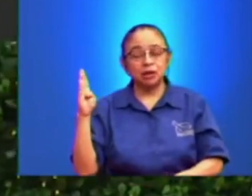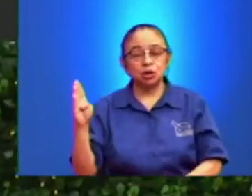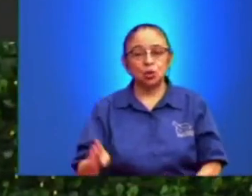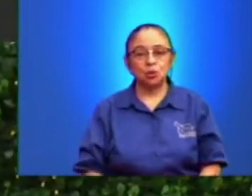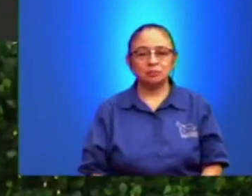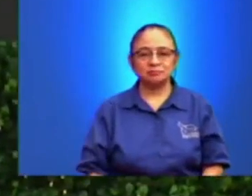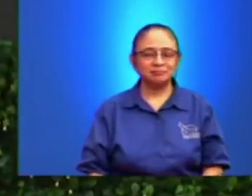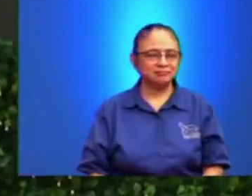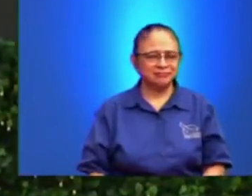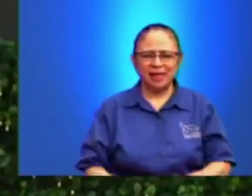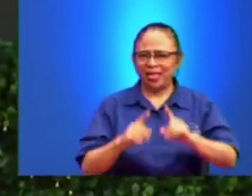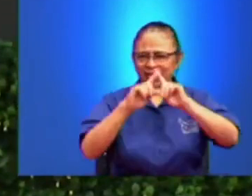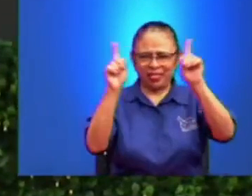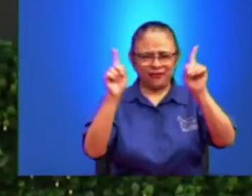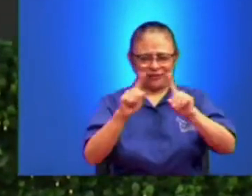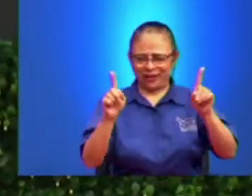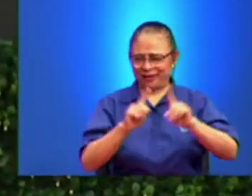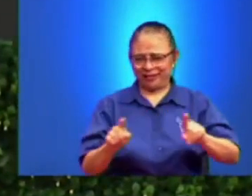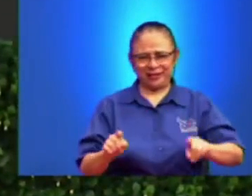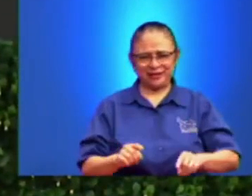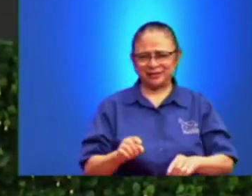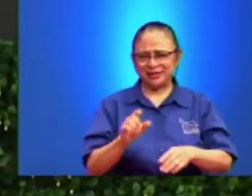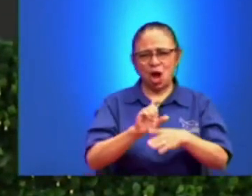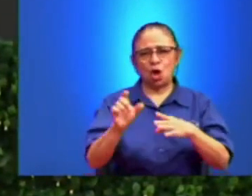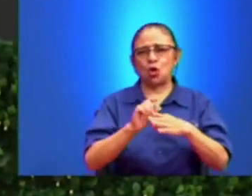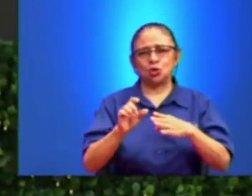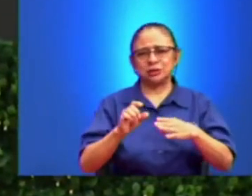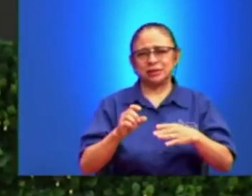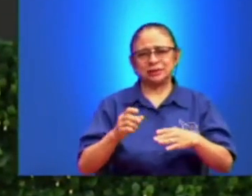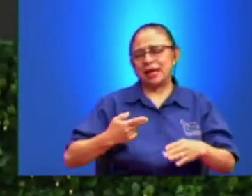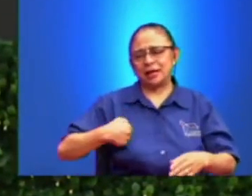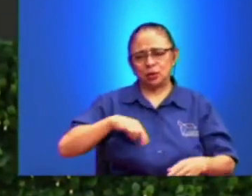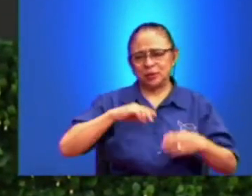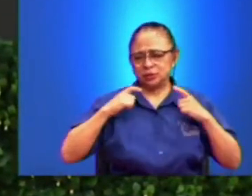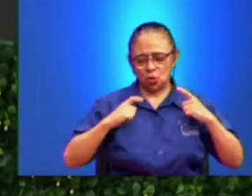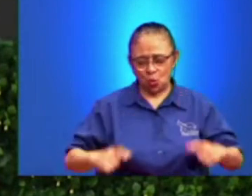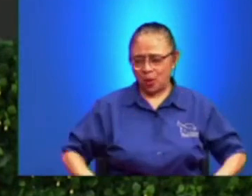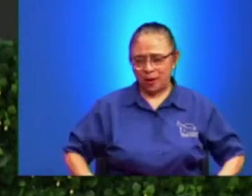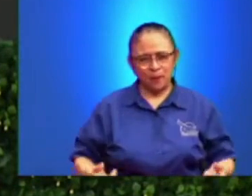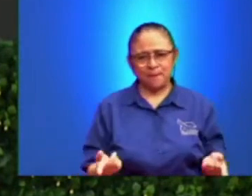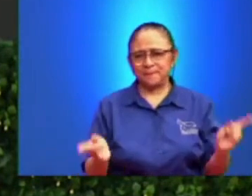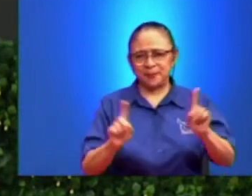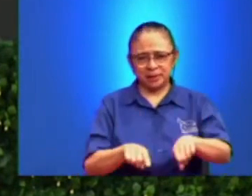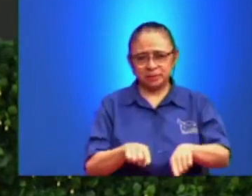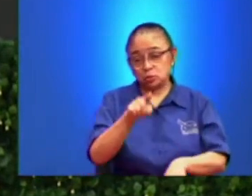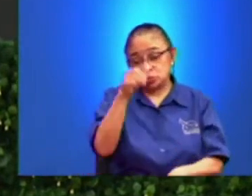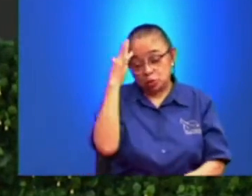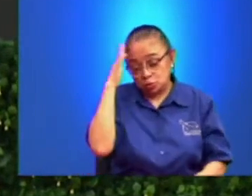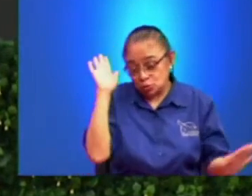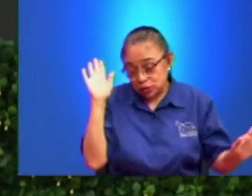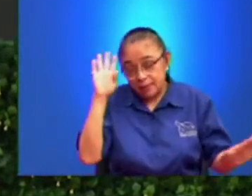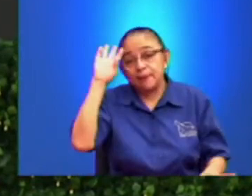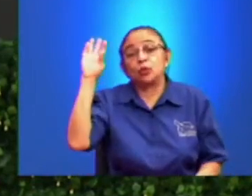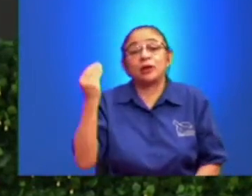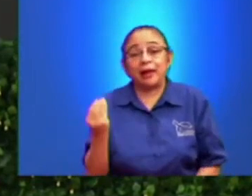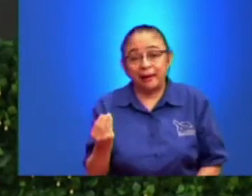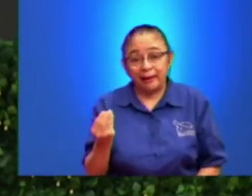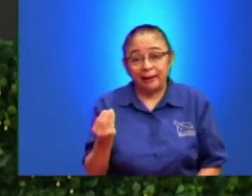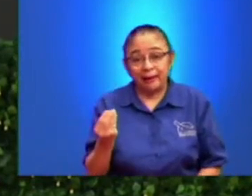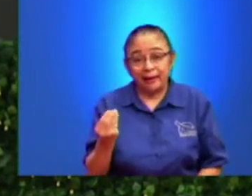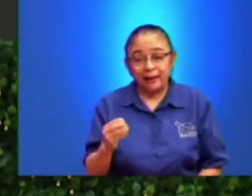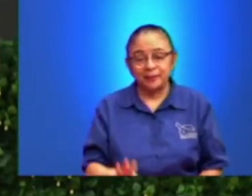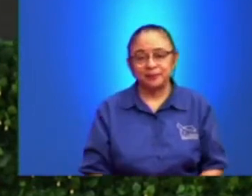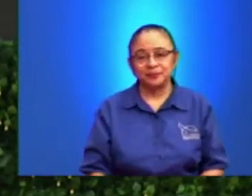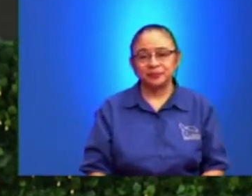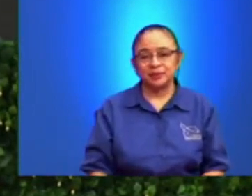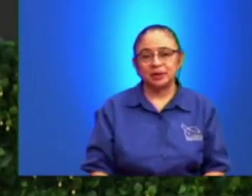sodio será el potasio y eso es como un mercado y usted lo es usted no sabe lo que está pasando ni